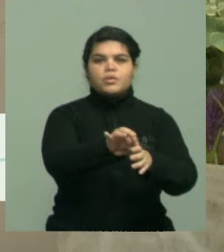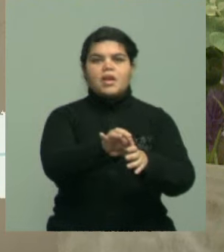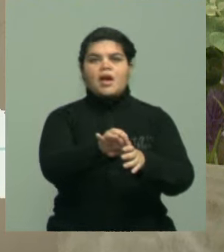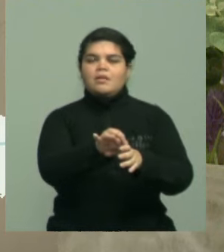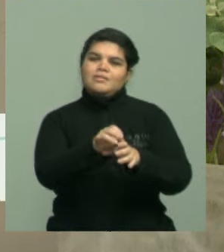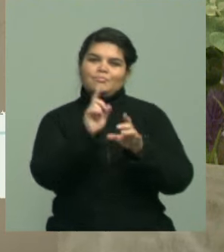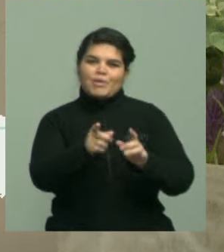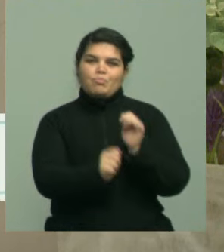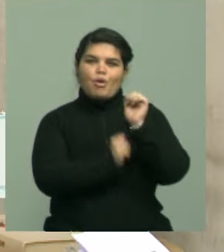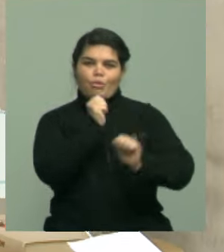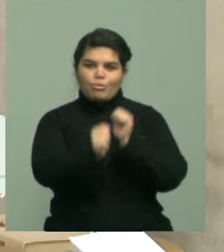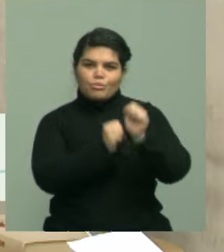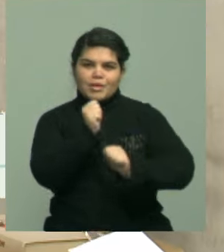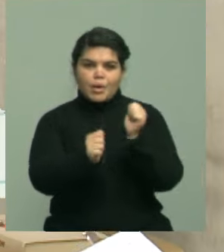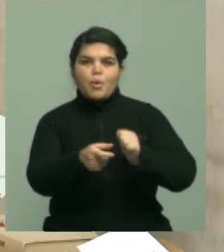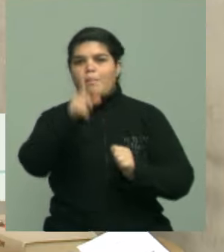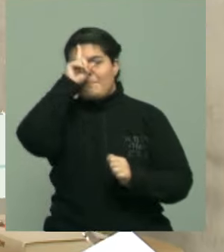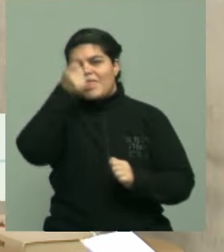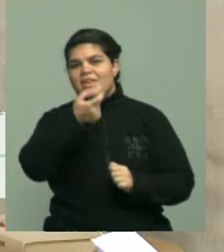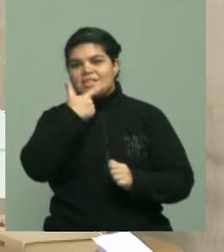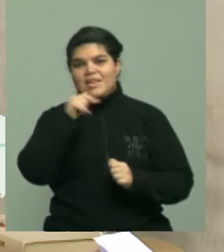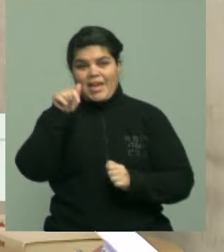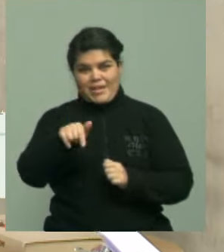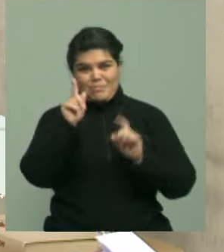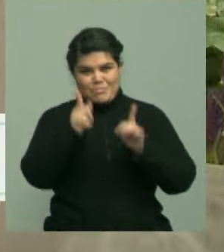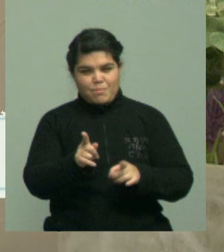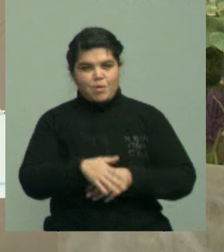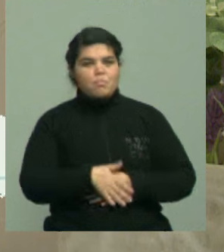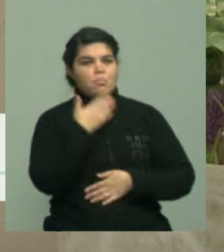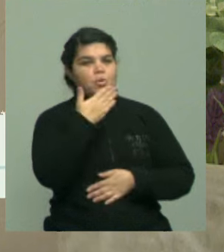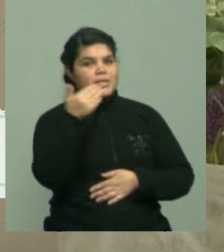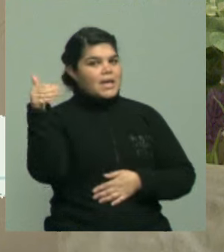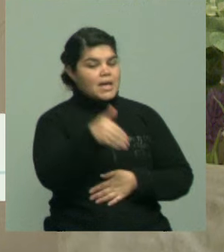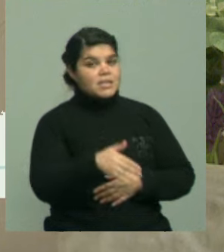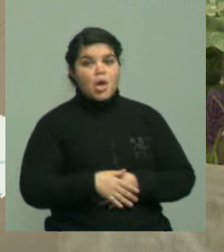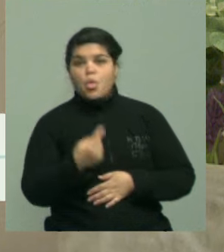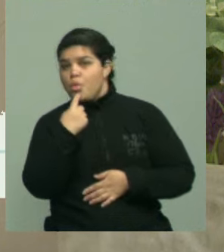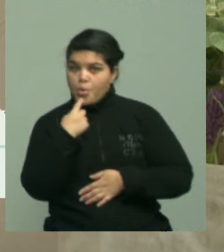cannabis. Valentín, muchísimas gracias por venir. Por favor, ha sido un placer. Muchísimas gracias. Bueno, y si tienen una inquietud,